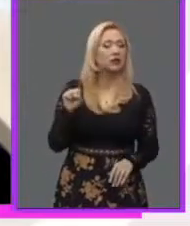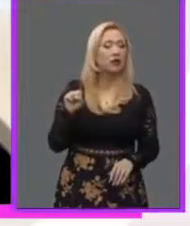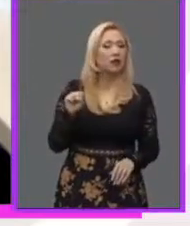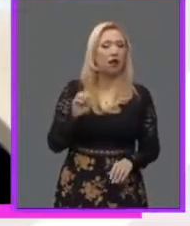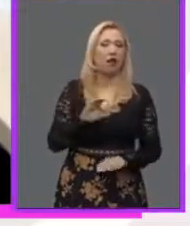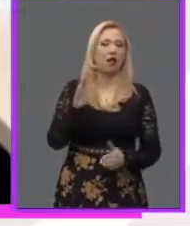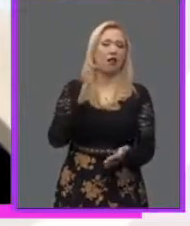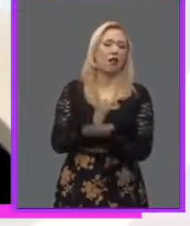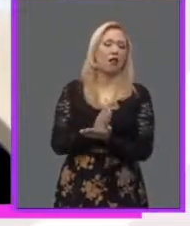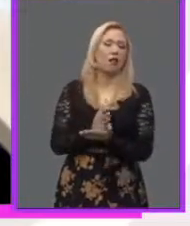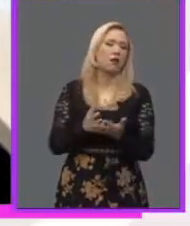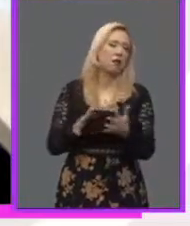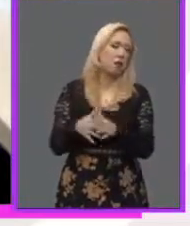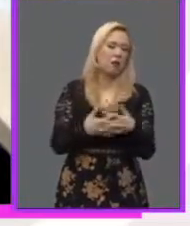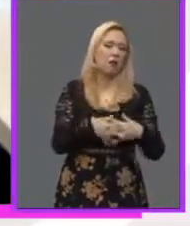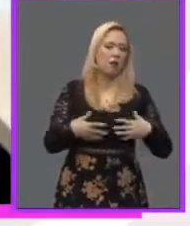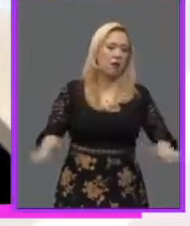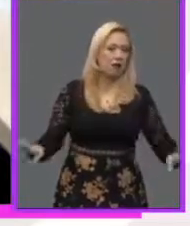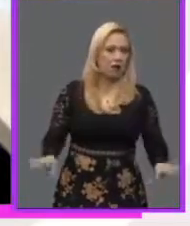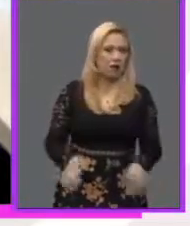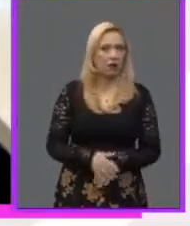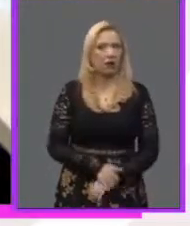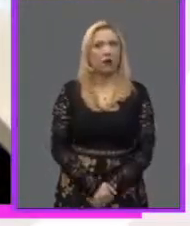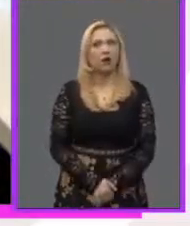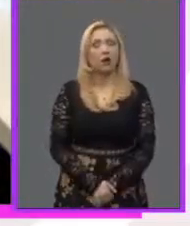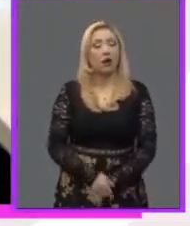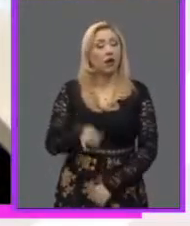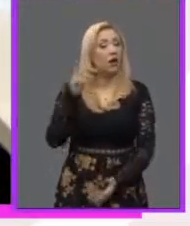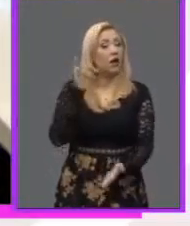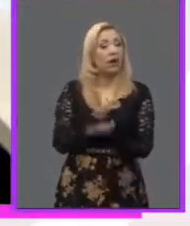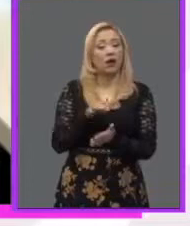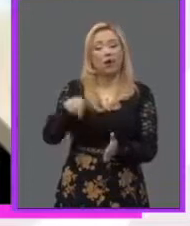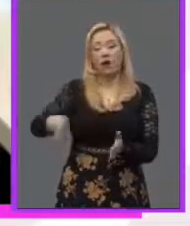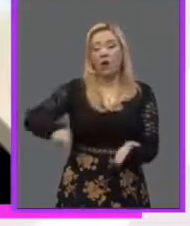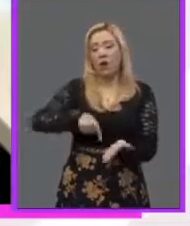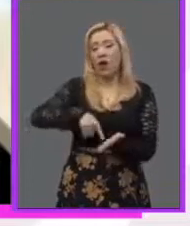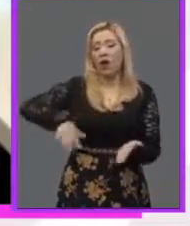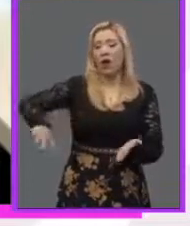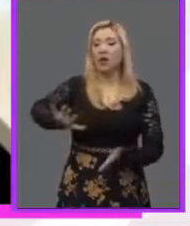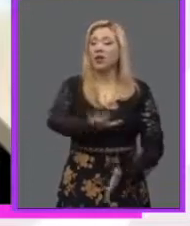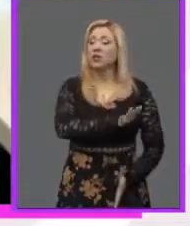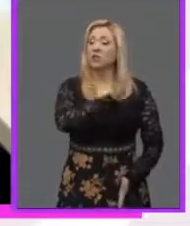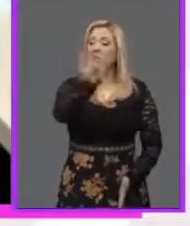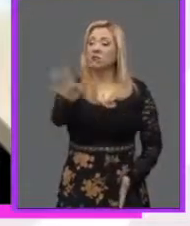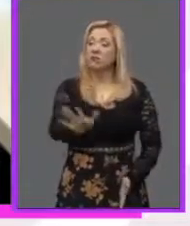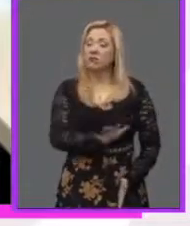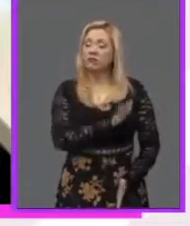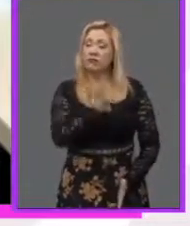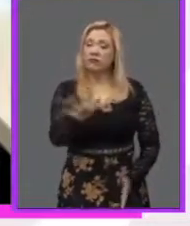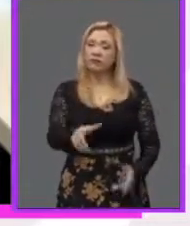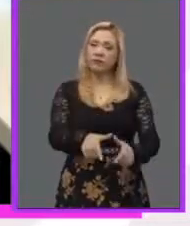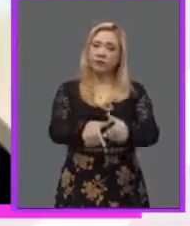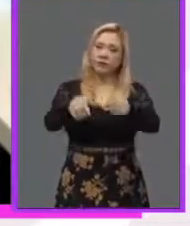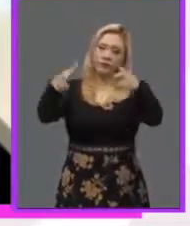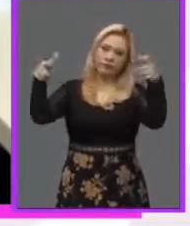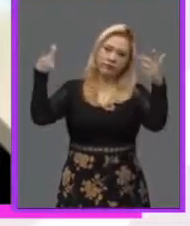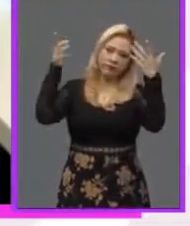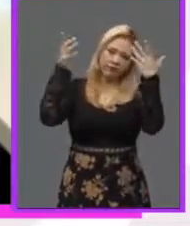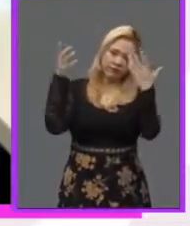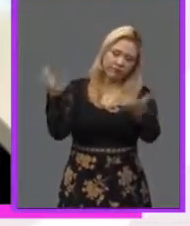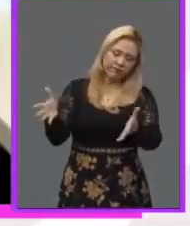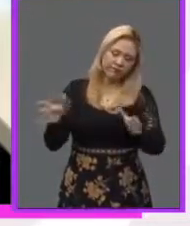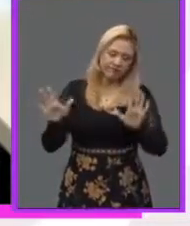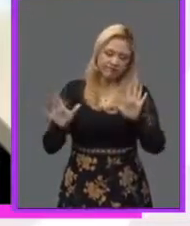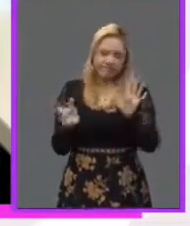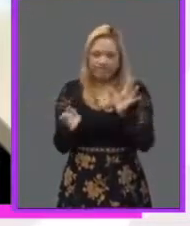¿no? Y que justo lo que decían es, esta zona va a ser exclusiva de personas blancas, esta va a ser mayoritariamente